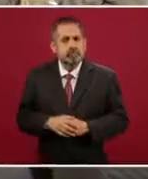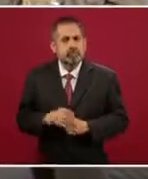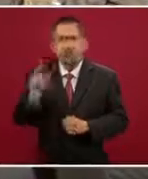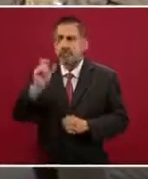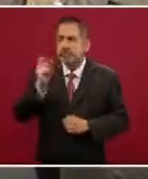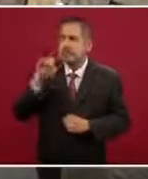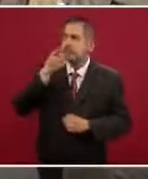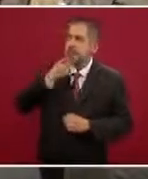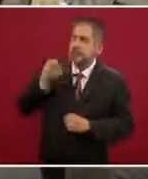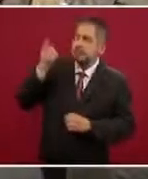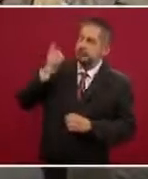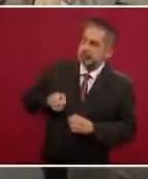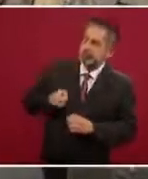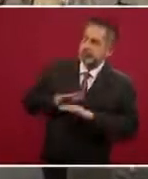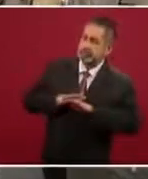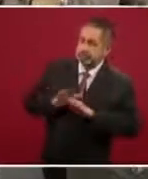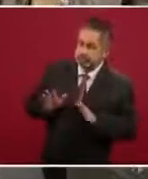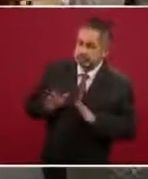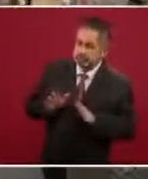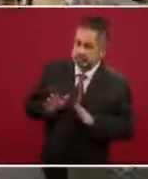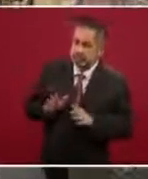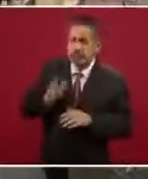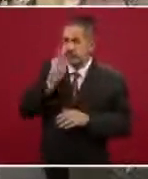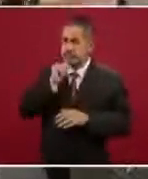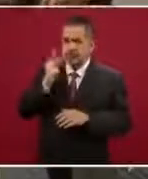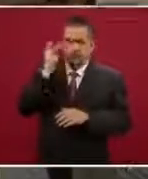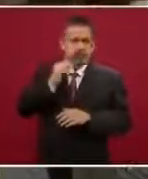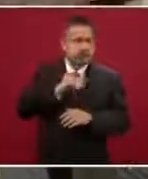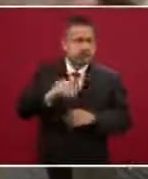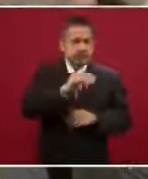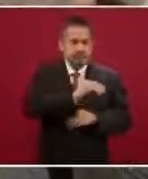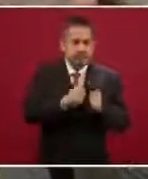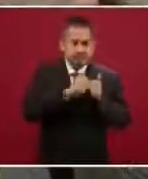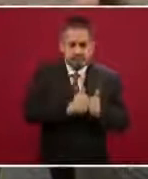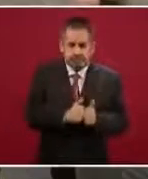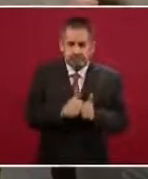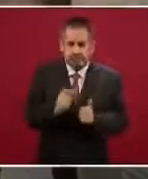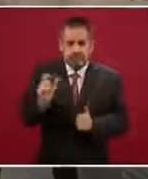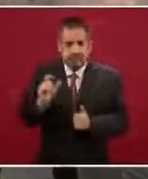ordenar que ya yo no me mueva,